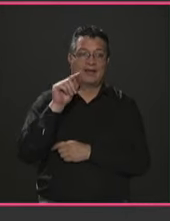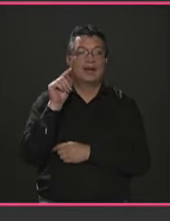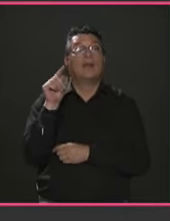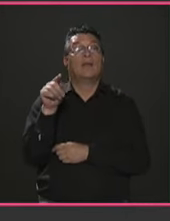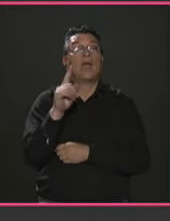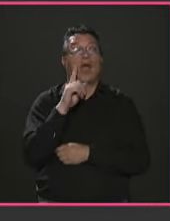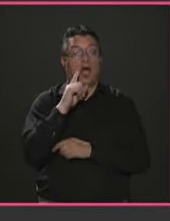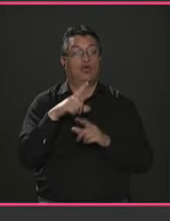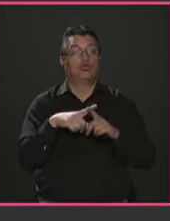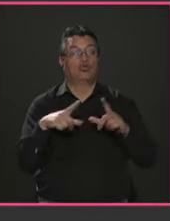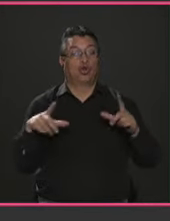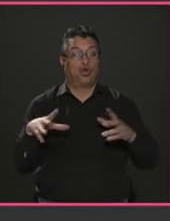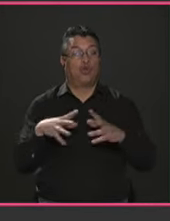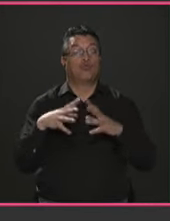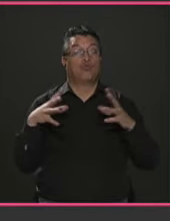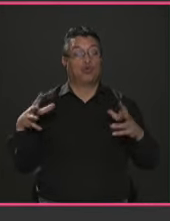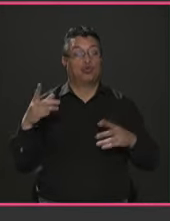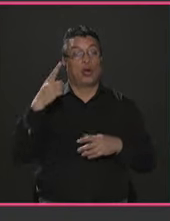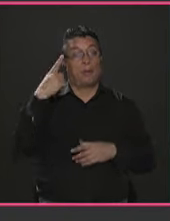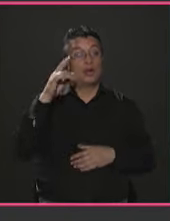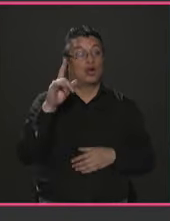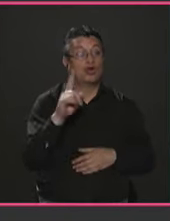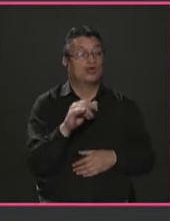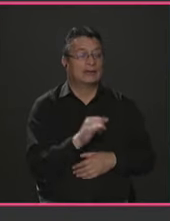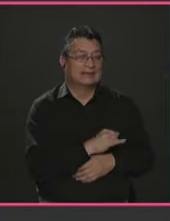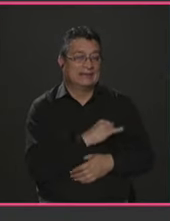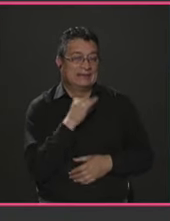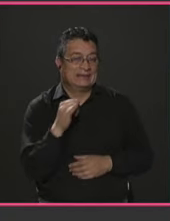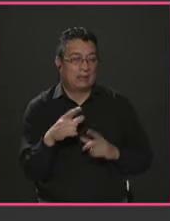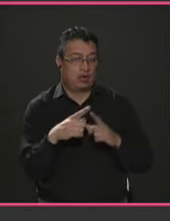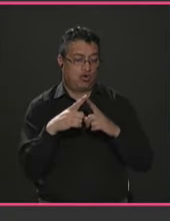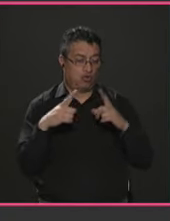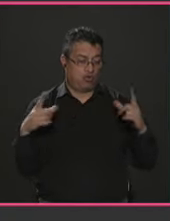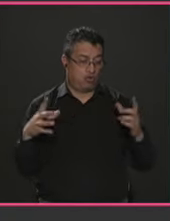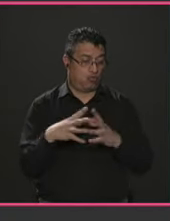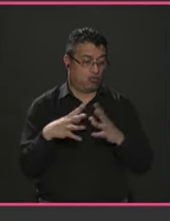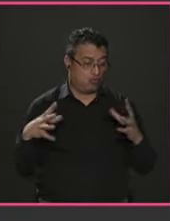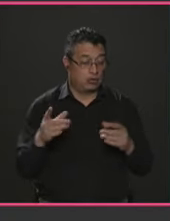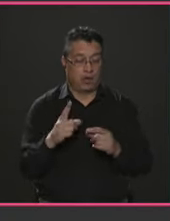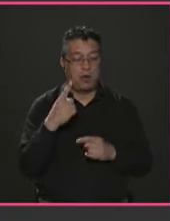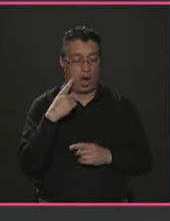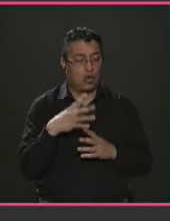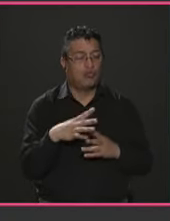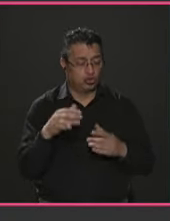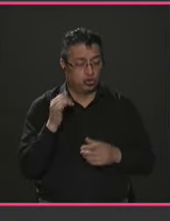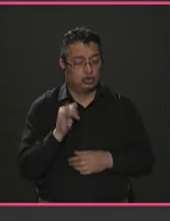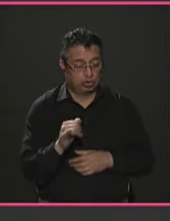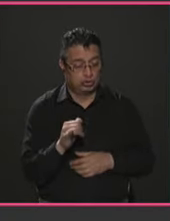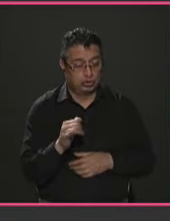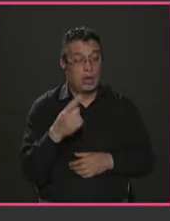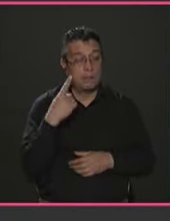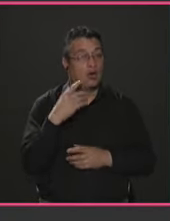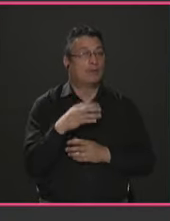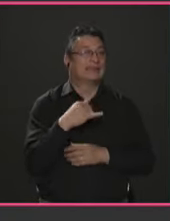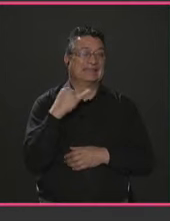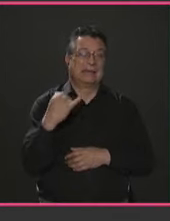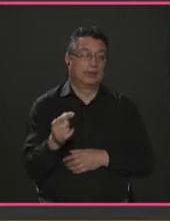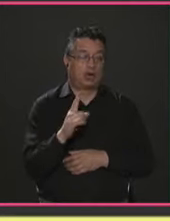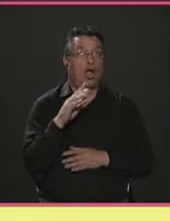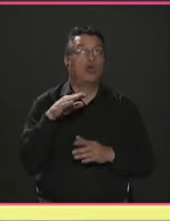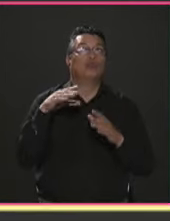bastante sol pero no siempre hay mucho sol pero es bastante igual tenemos que